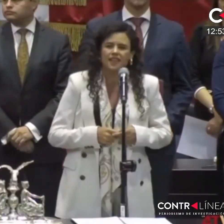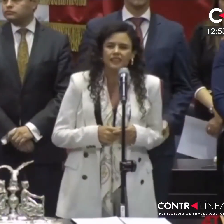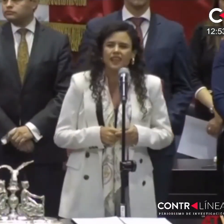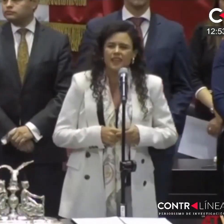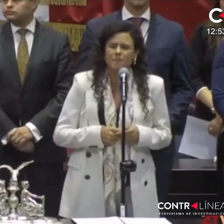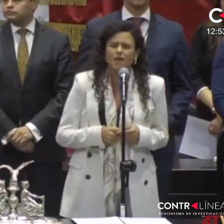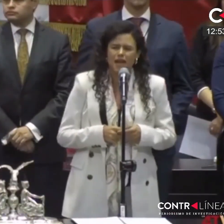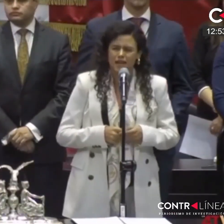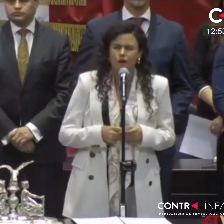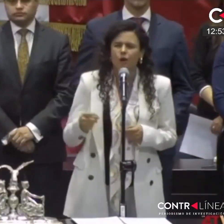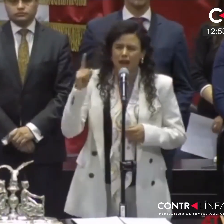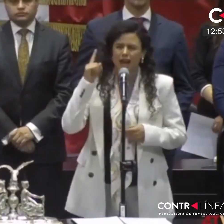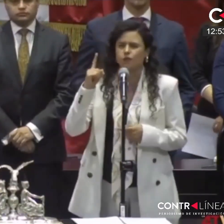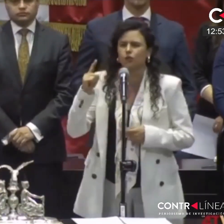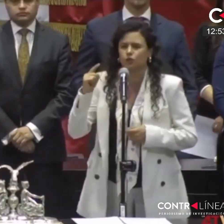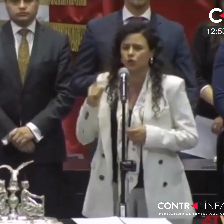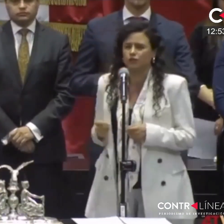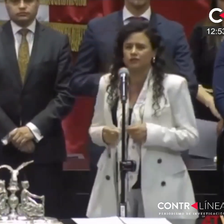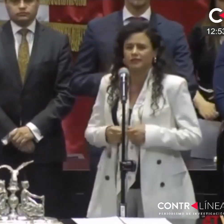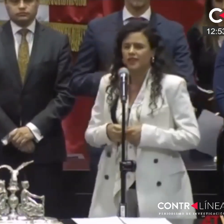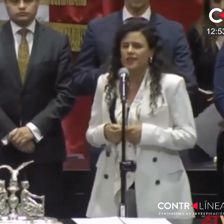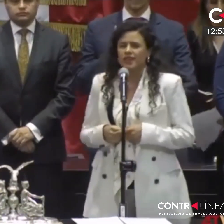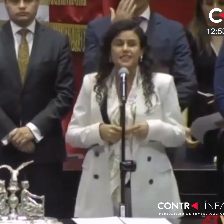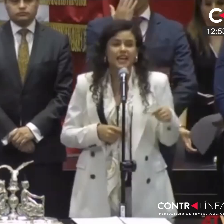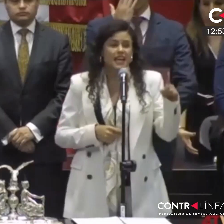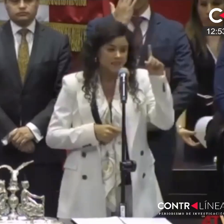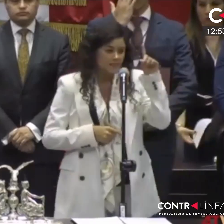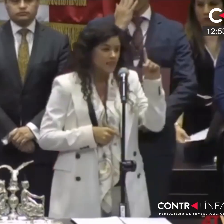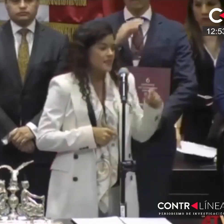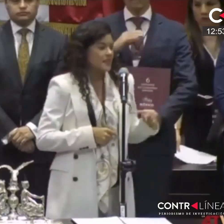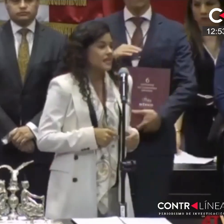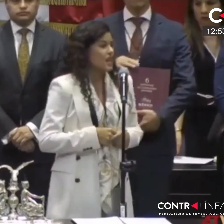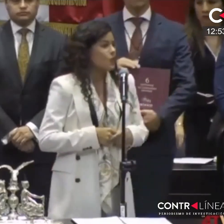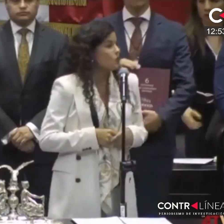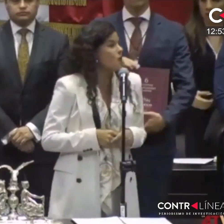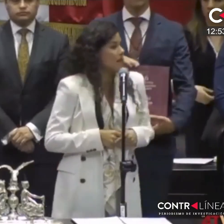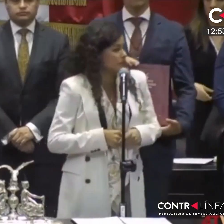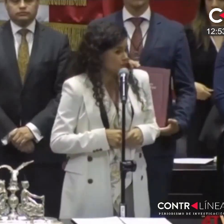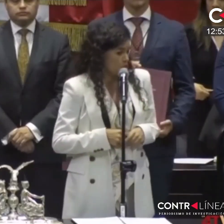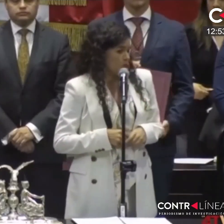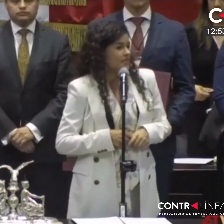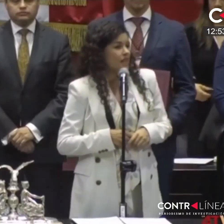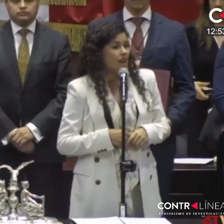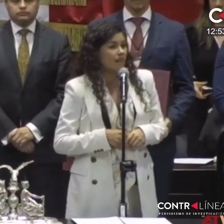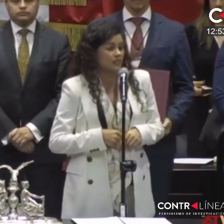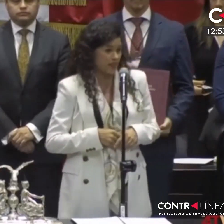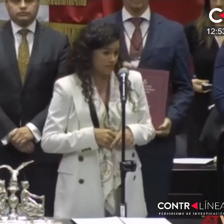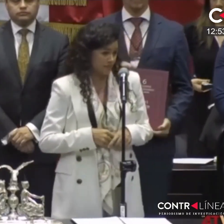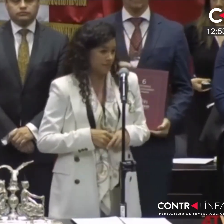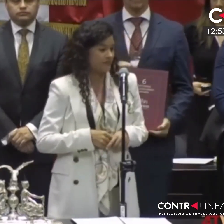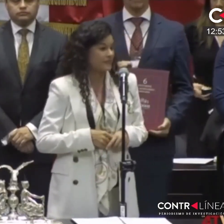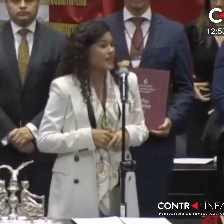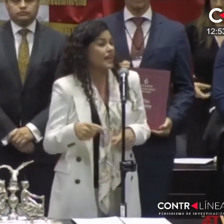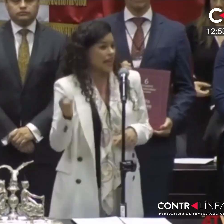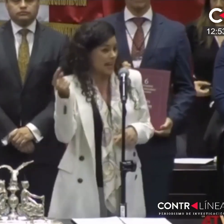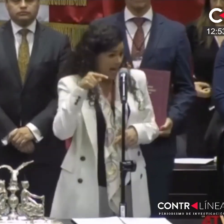el presidente de México para el futuro es que si en algún momento más